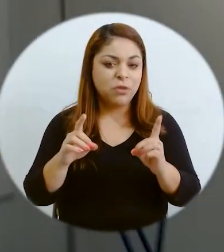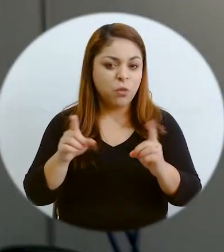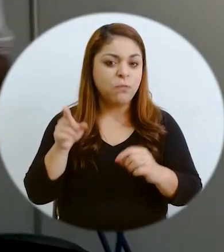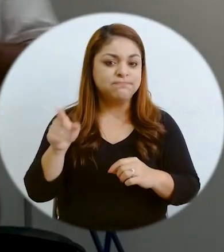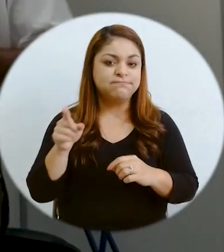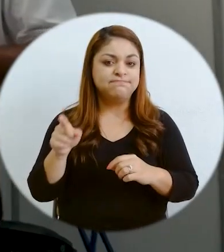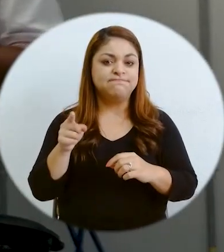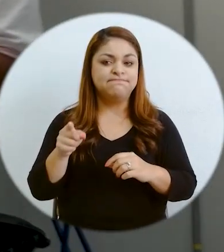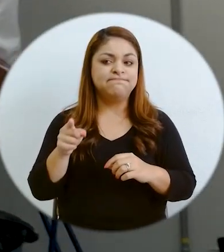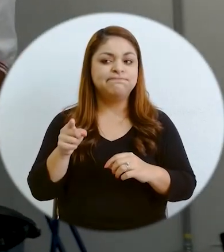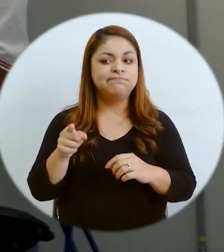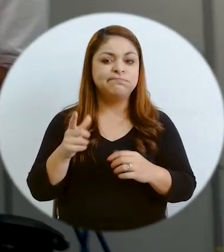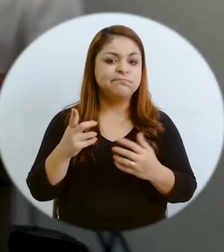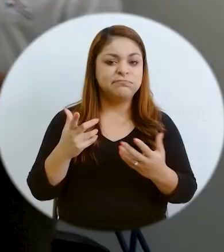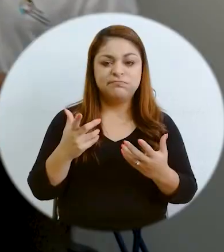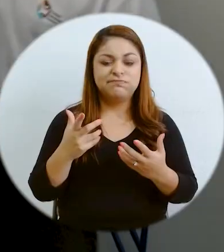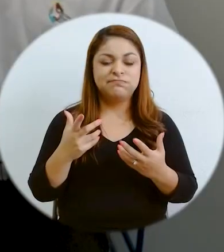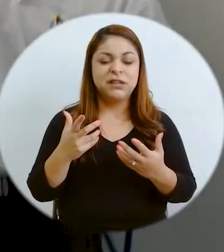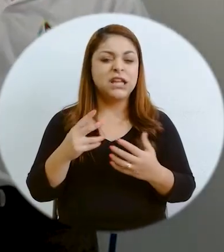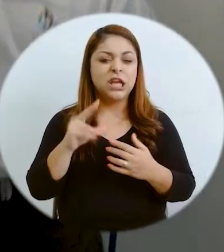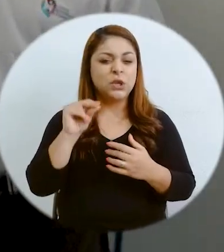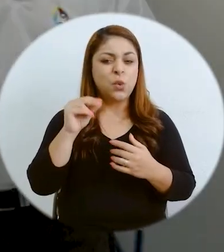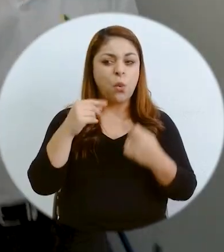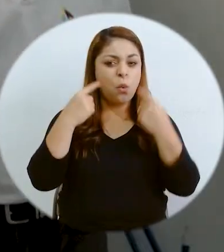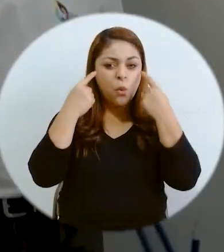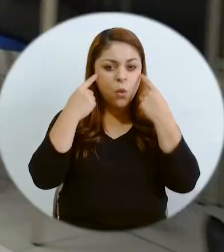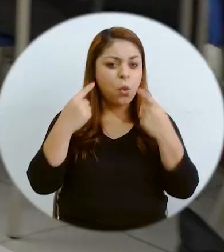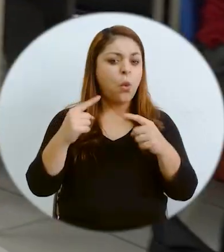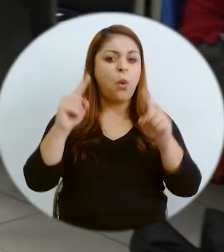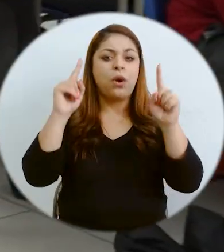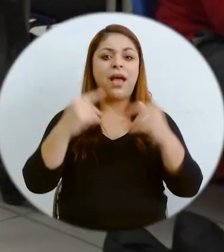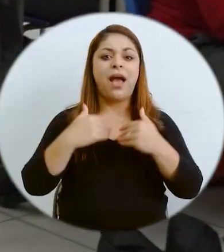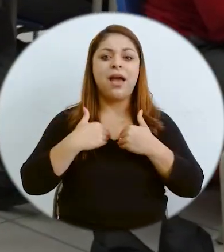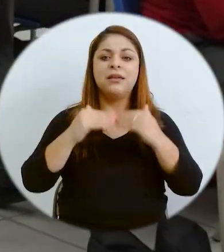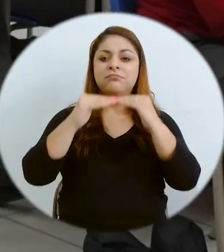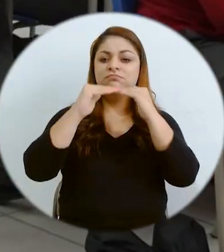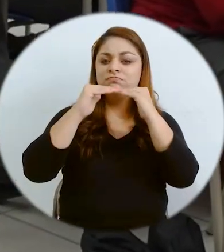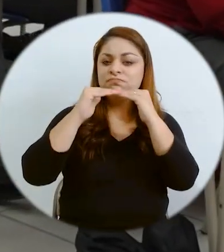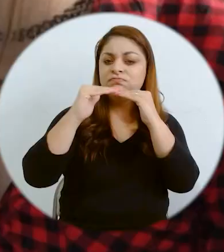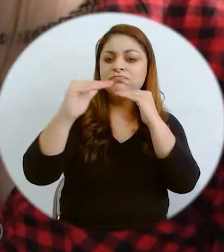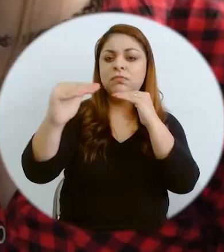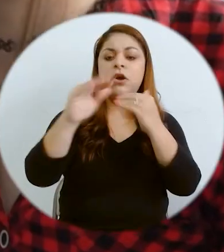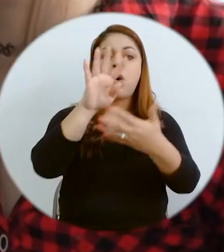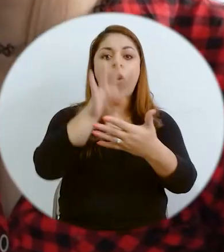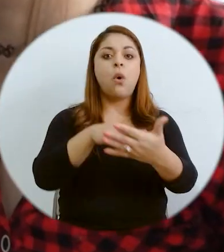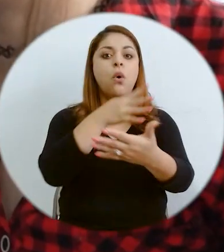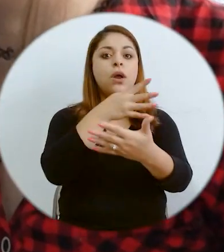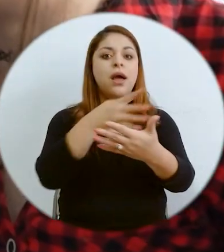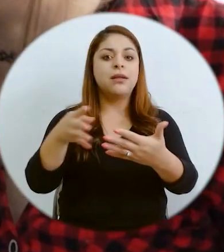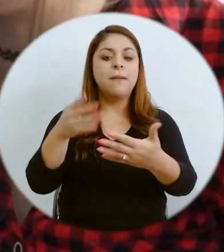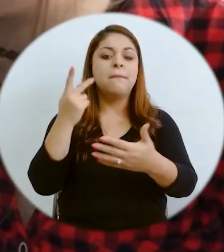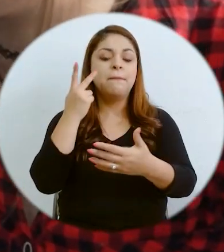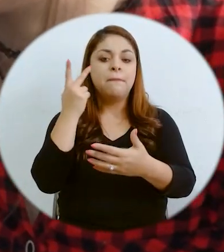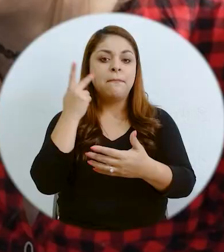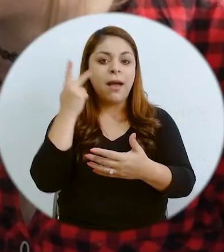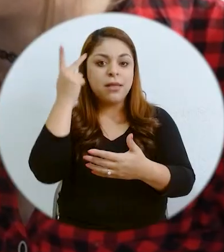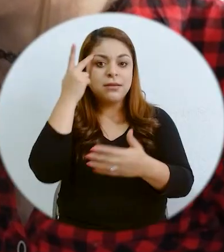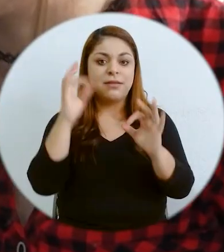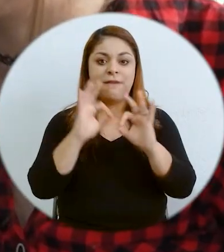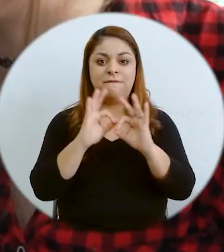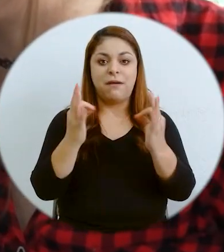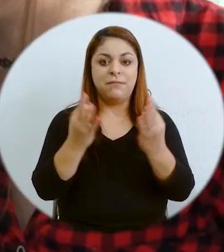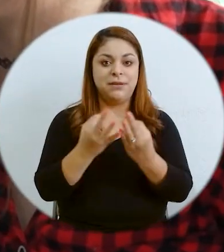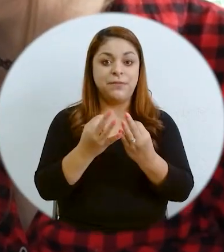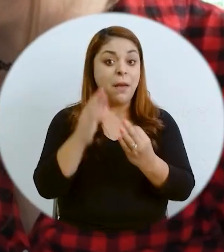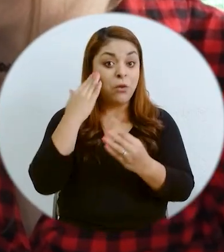educativo nuestro, que a veces no logramos tener una estabilidad horaria para el padre de familia,